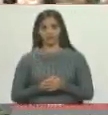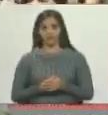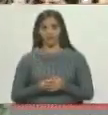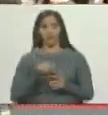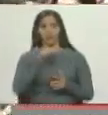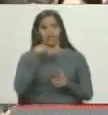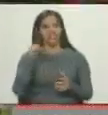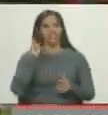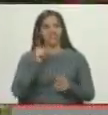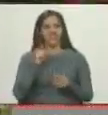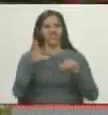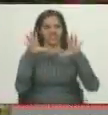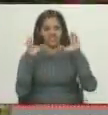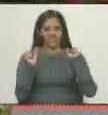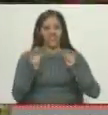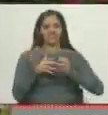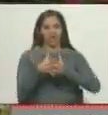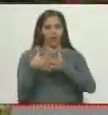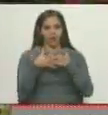debería entender Estados Unidos,